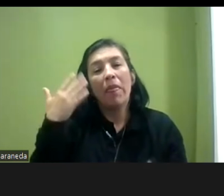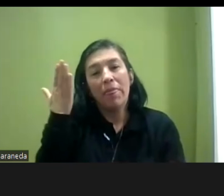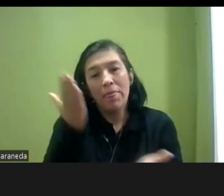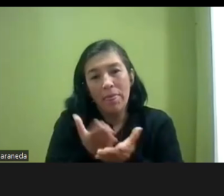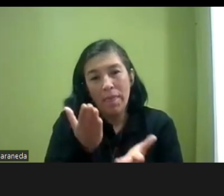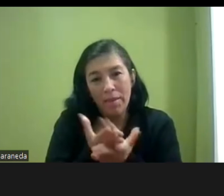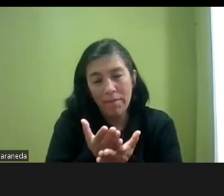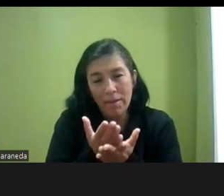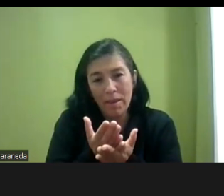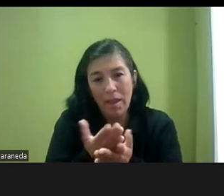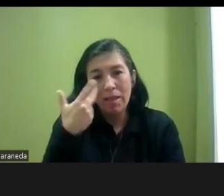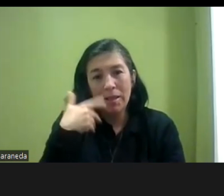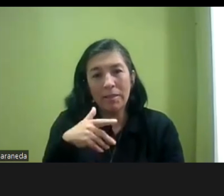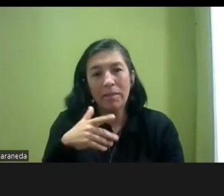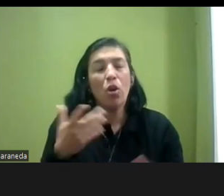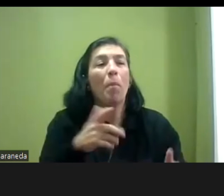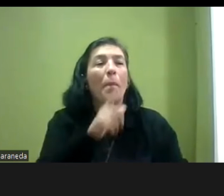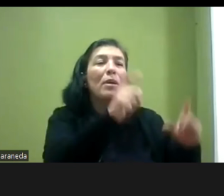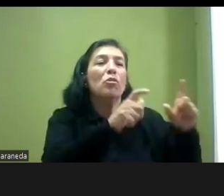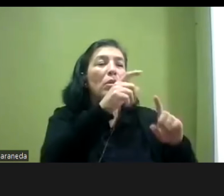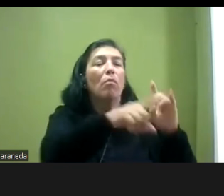se recurría al sacrificio humano.